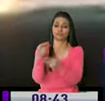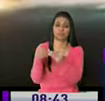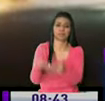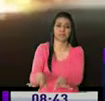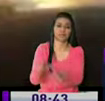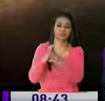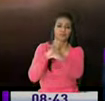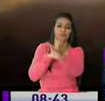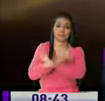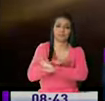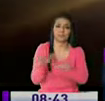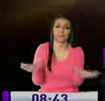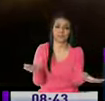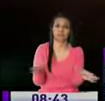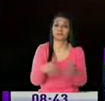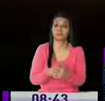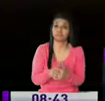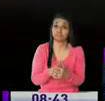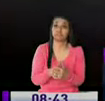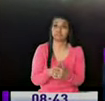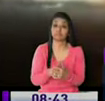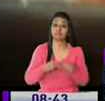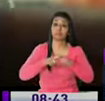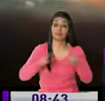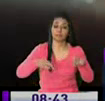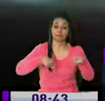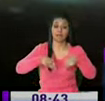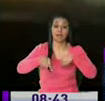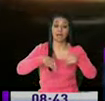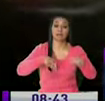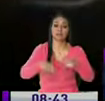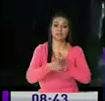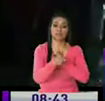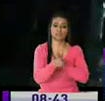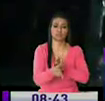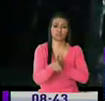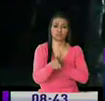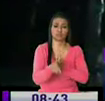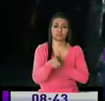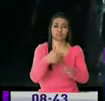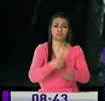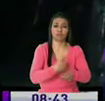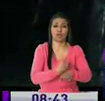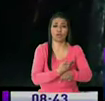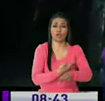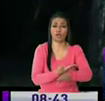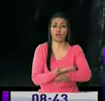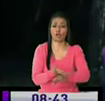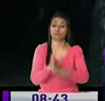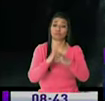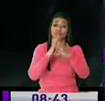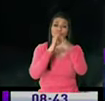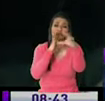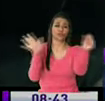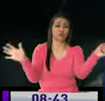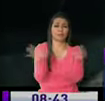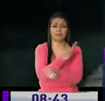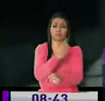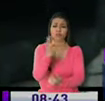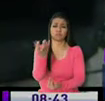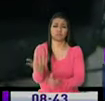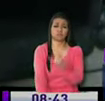quedó del bus, donde el percance paralizó el tránsito por varias horas. Encendido totalmente en llamas, todo en llamas.